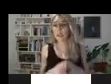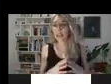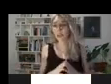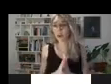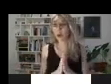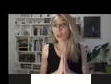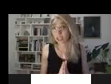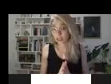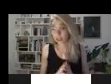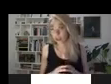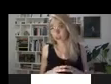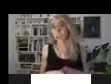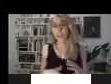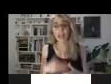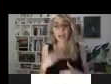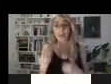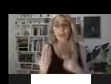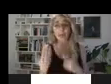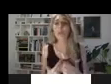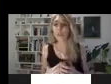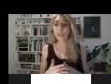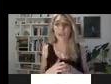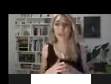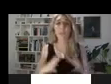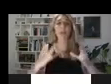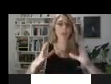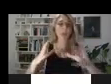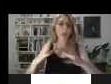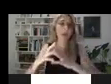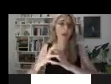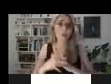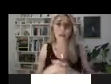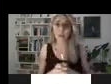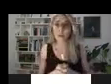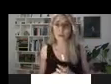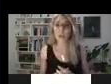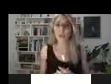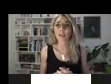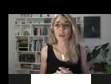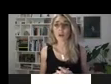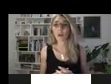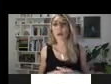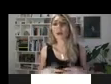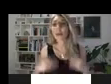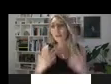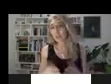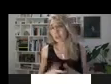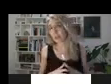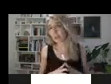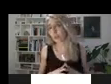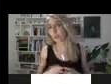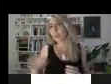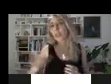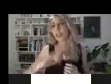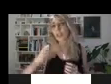hay datos concretos de una posible recuperación. Y ahí compartimos este cuadro de Basquiat, que